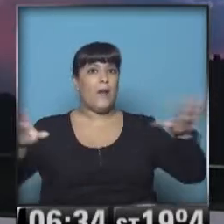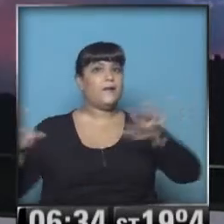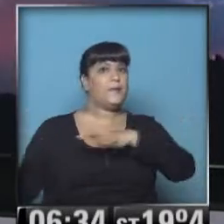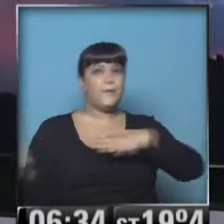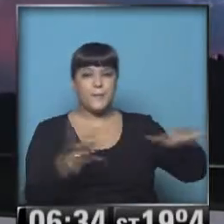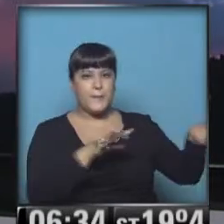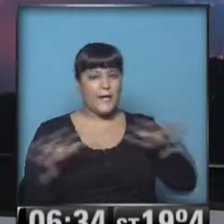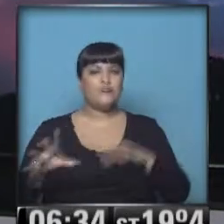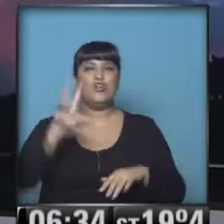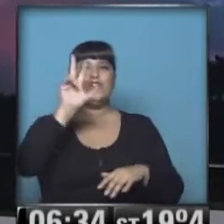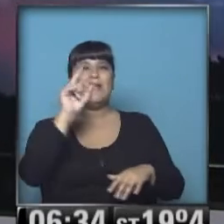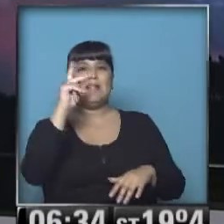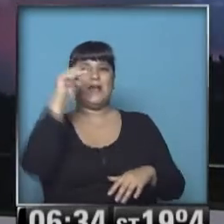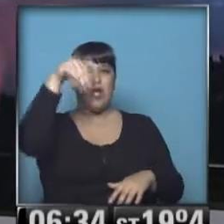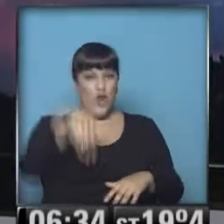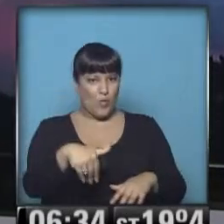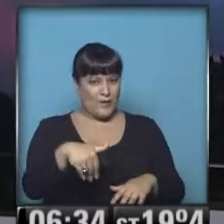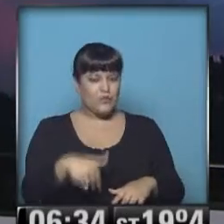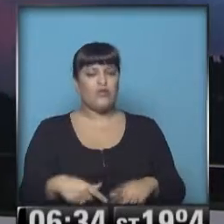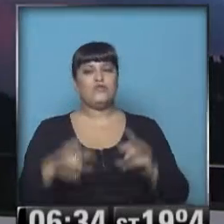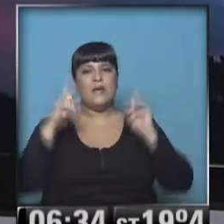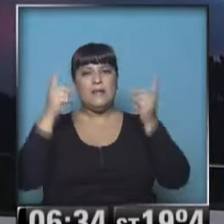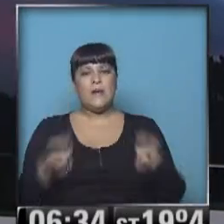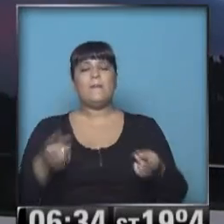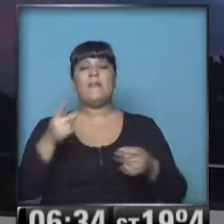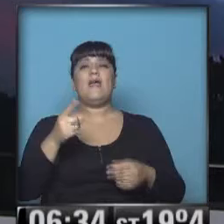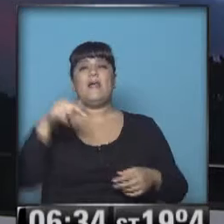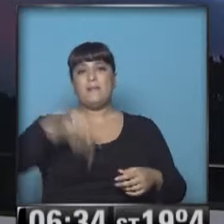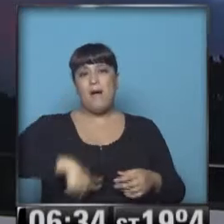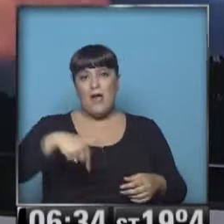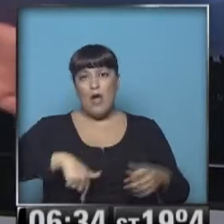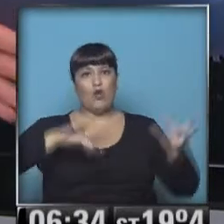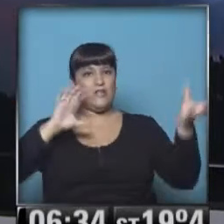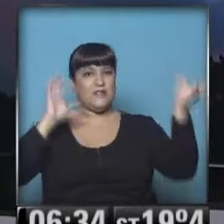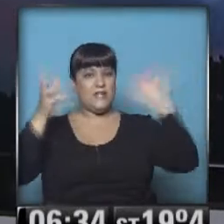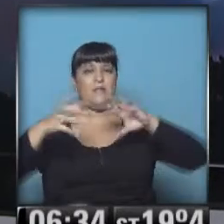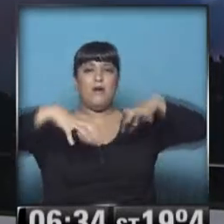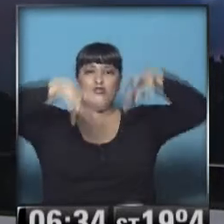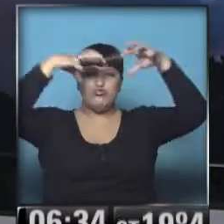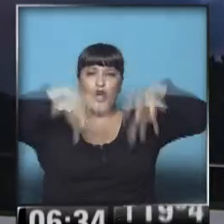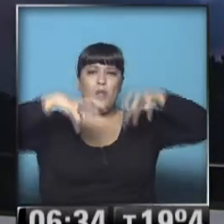¿eh? 30 kilómetros horarios. Y el pronóstico para hoy,